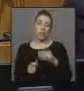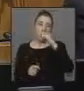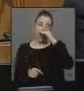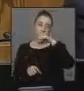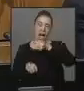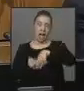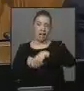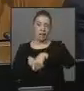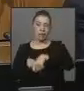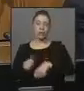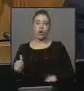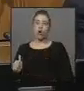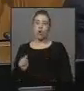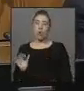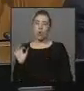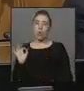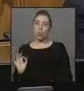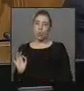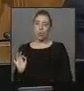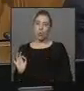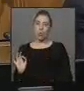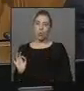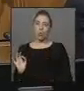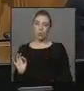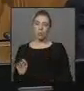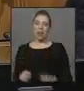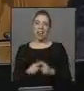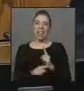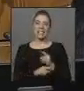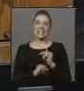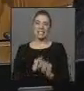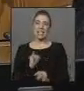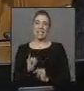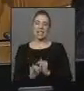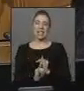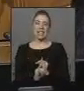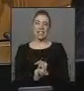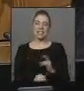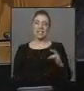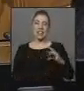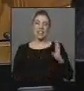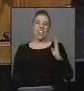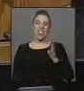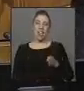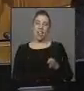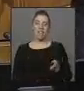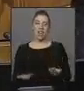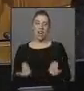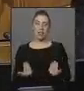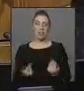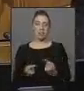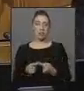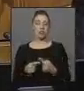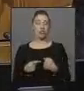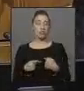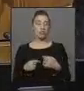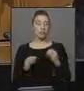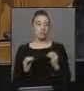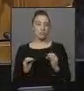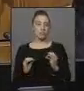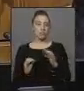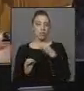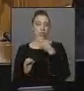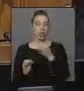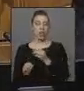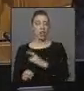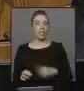Agricultura cumple las exigencias internacionales de lo que Chile debe hacer. Y en esto me sumo a lo que